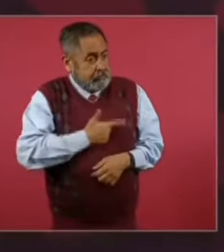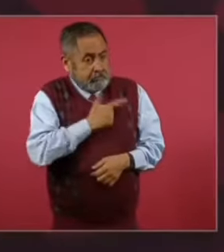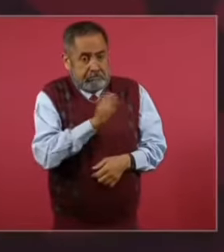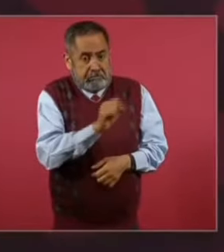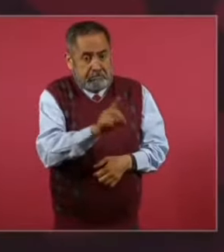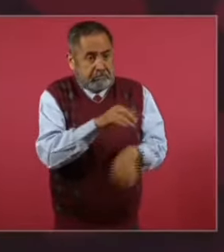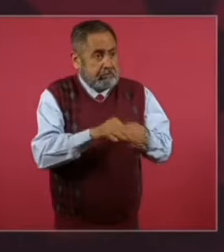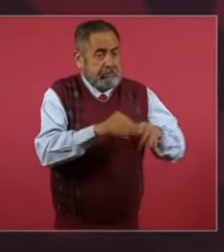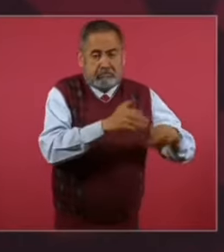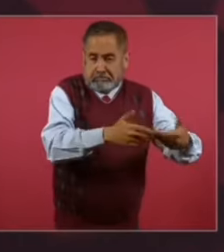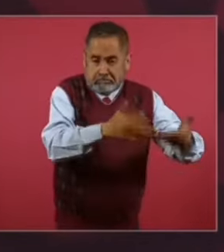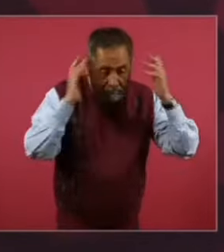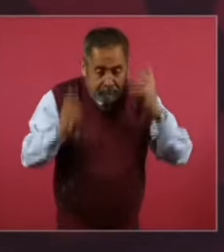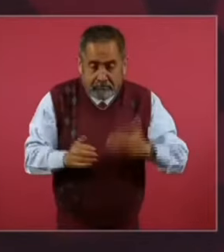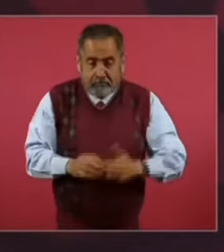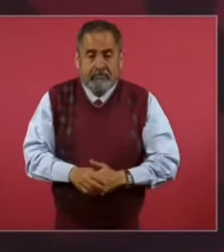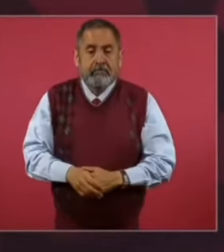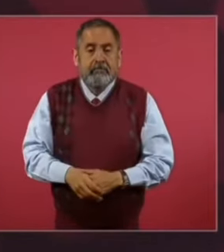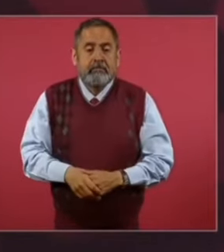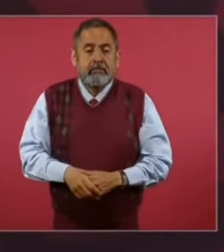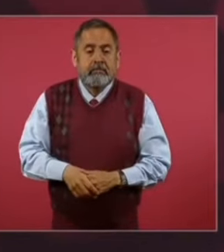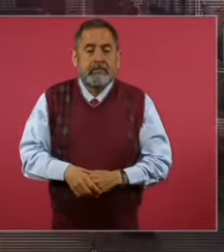semana.